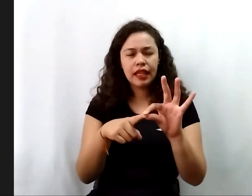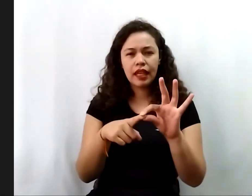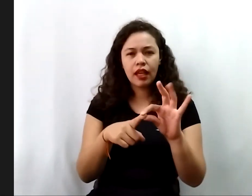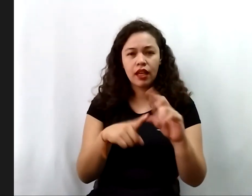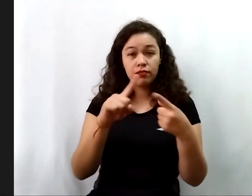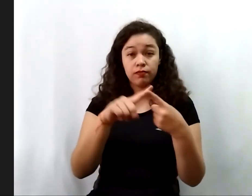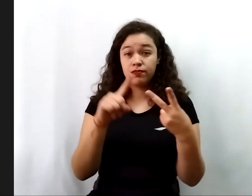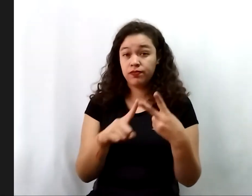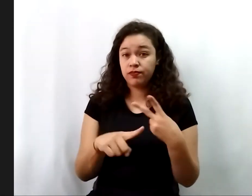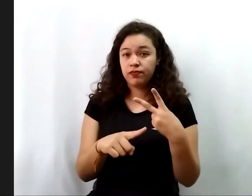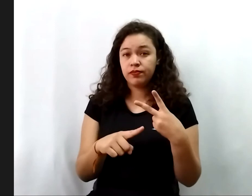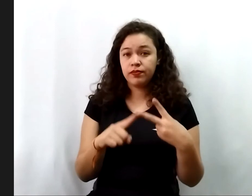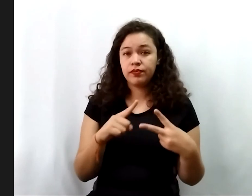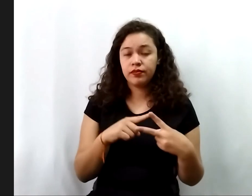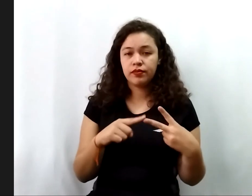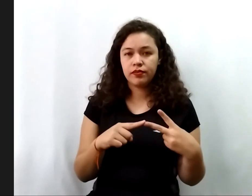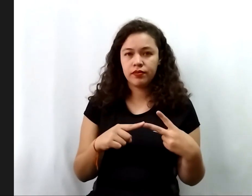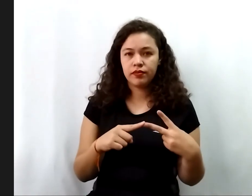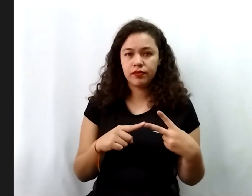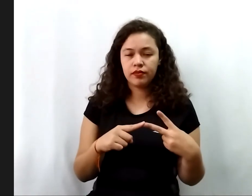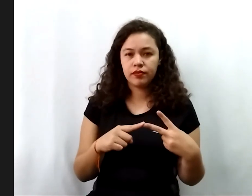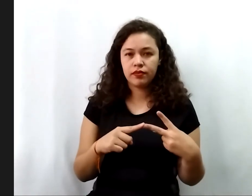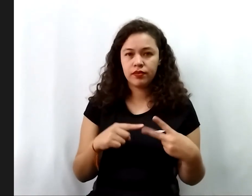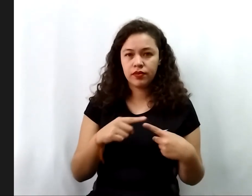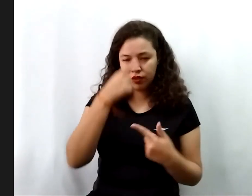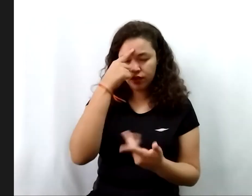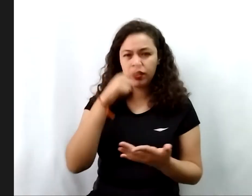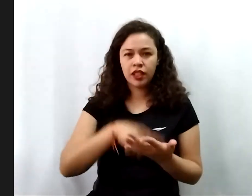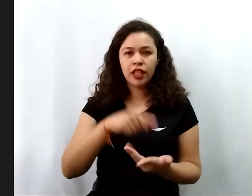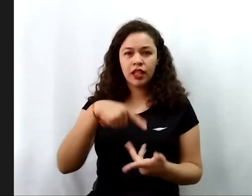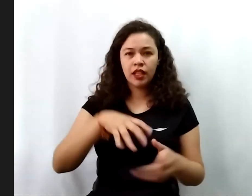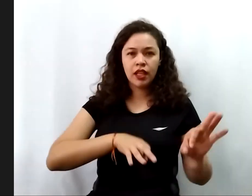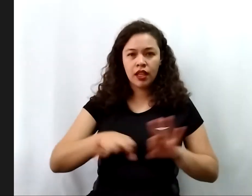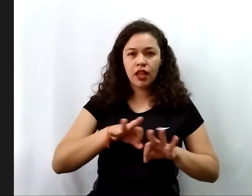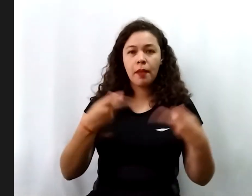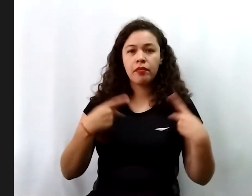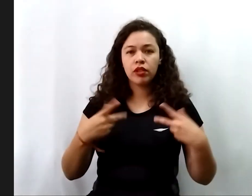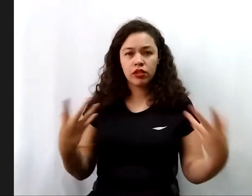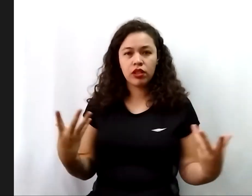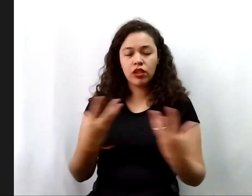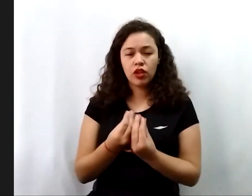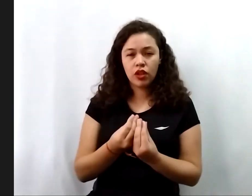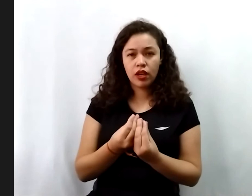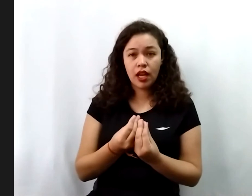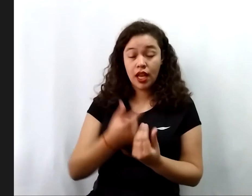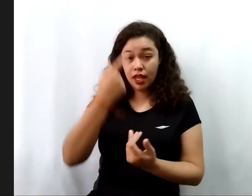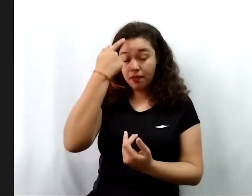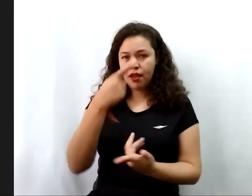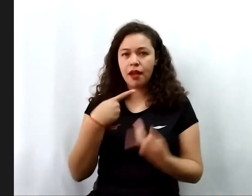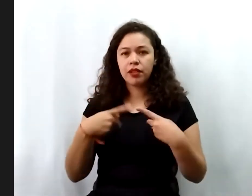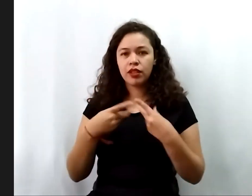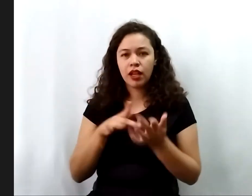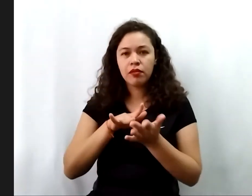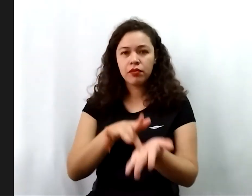cosas. 1, y yo creo que aquí la mayoría trabajamos con personas y para las personas. Es decir,